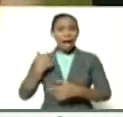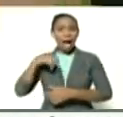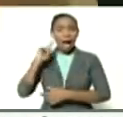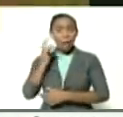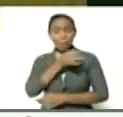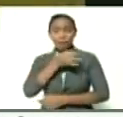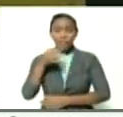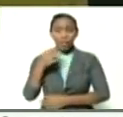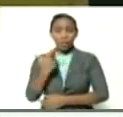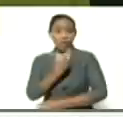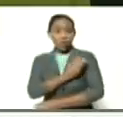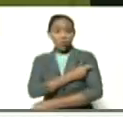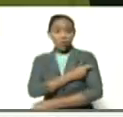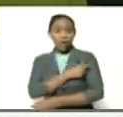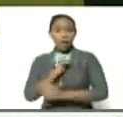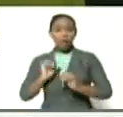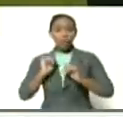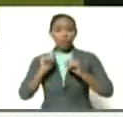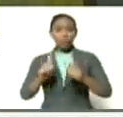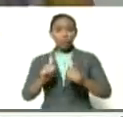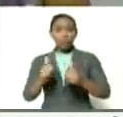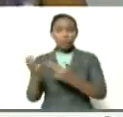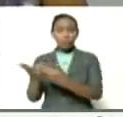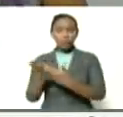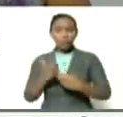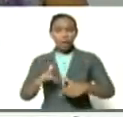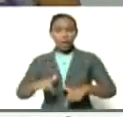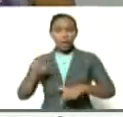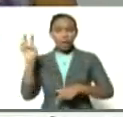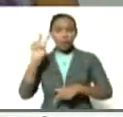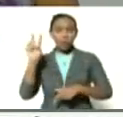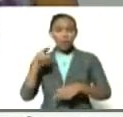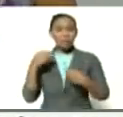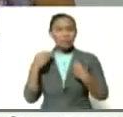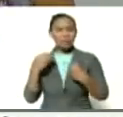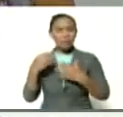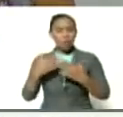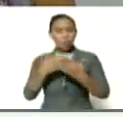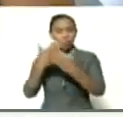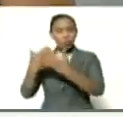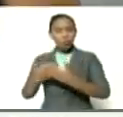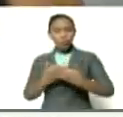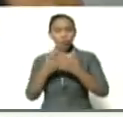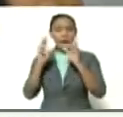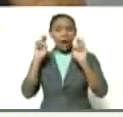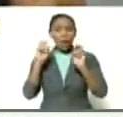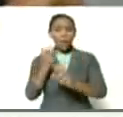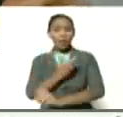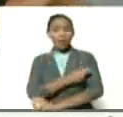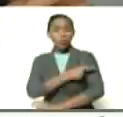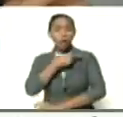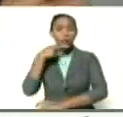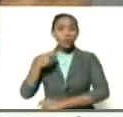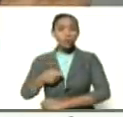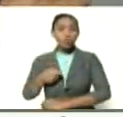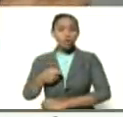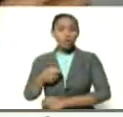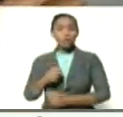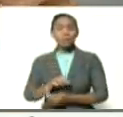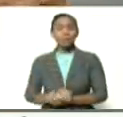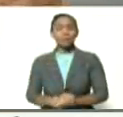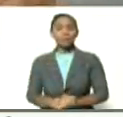extraordinarias vacunas. Recientemente recibimos en Venezuela para estudio la nueva vacuna rusa, la Epivac